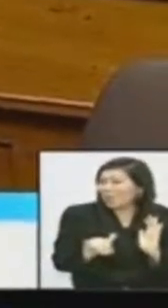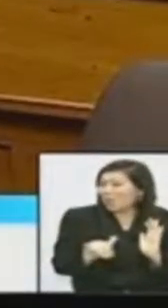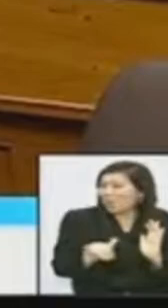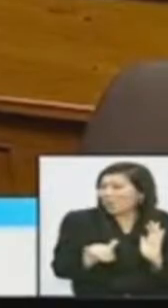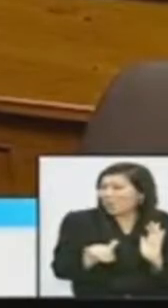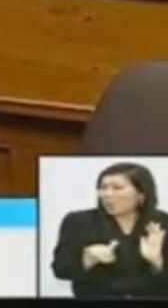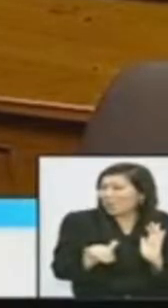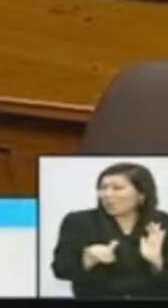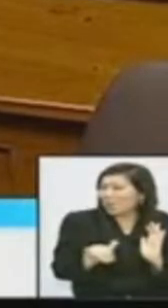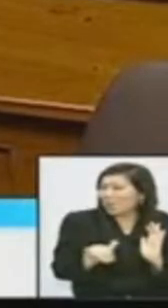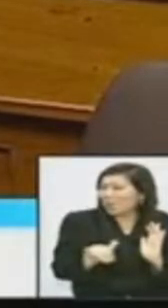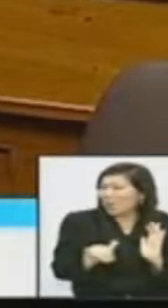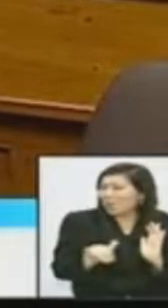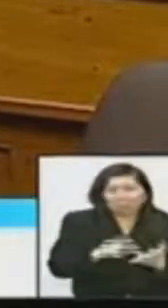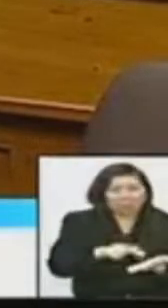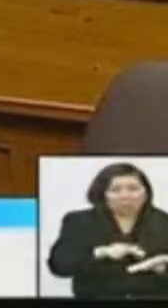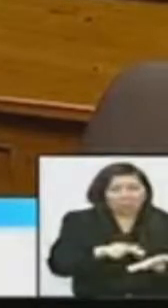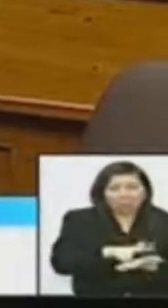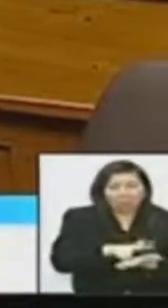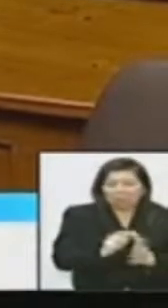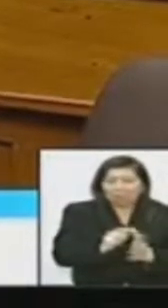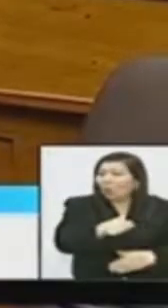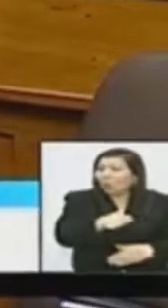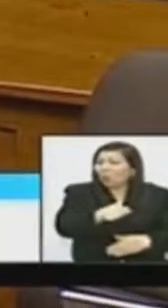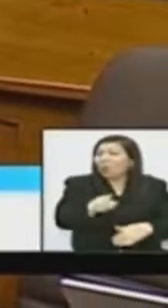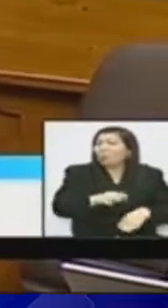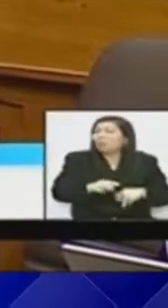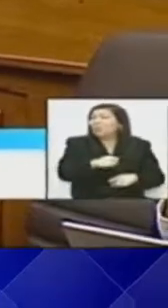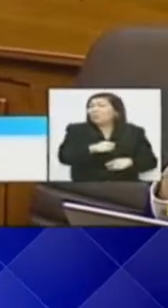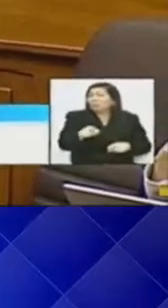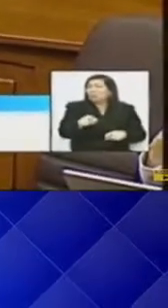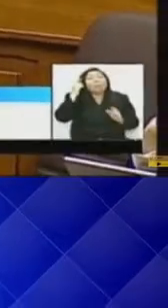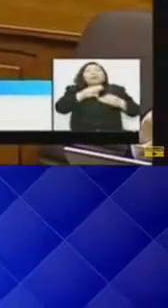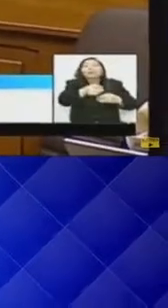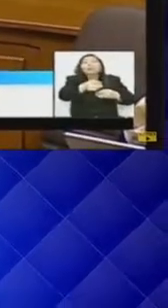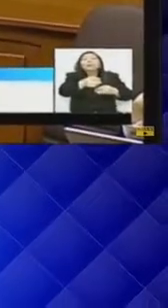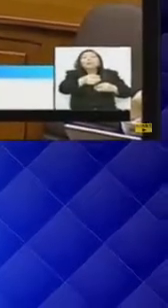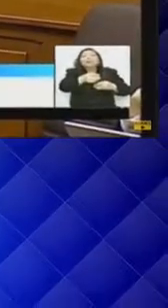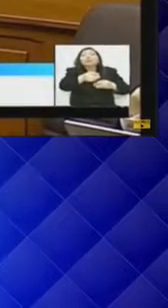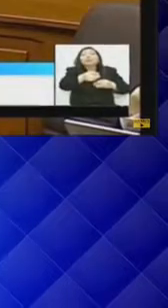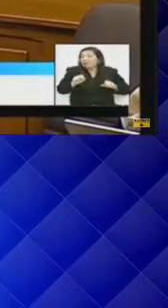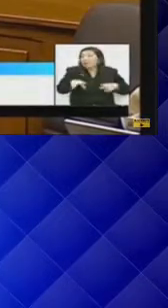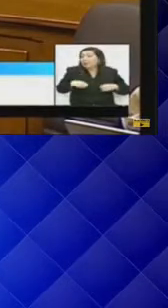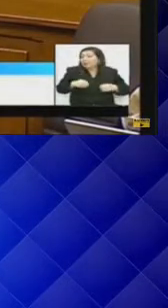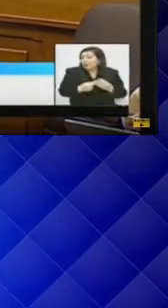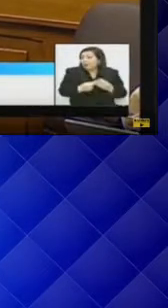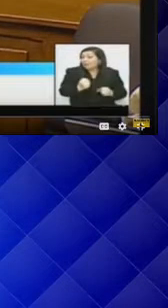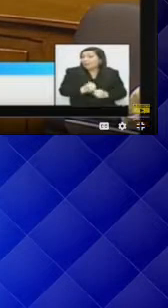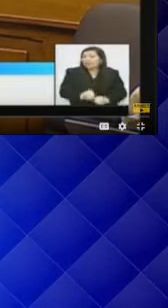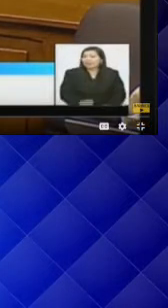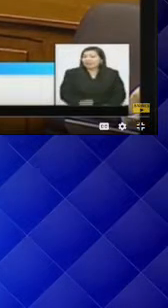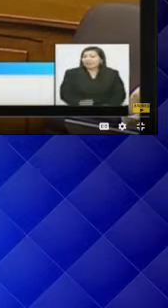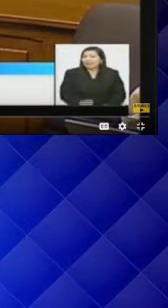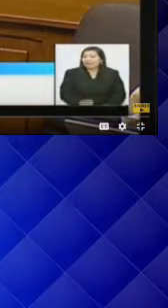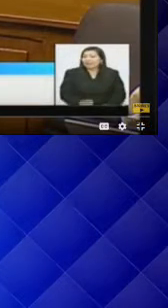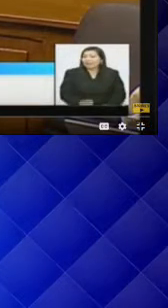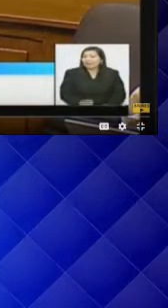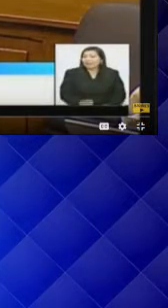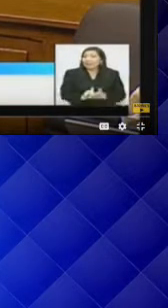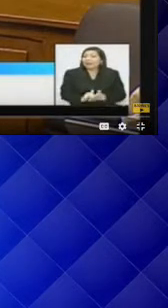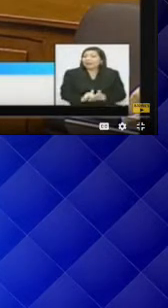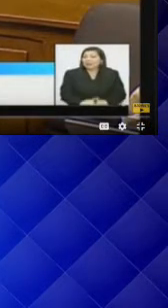los cambios políticos pero hemos entrado insensible y que